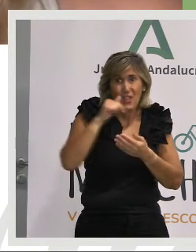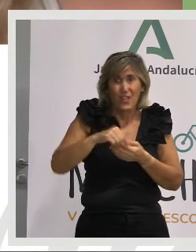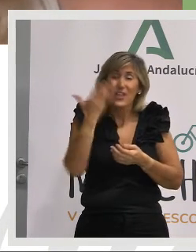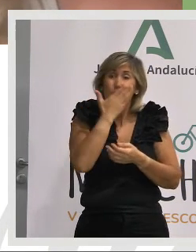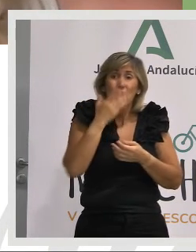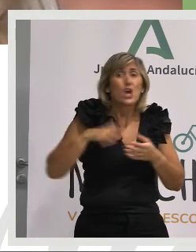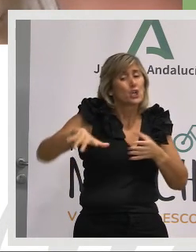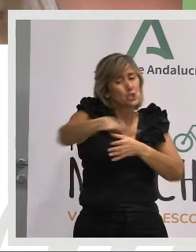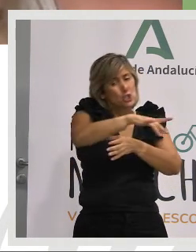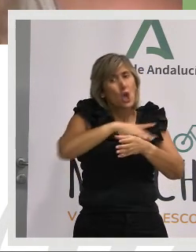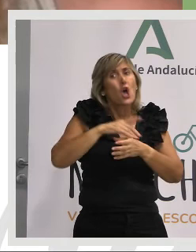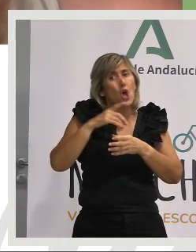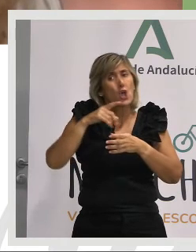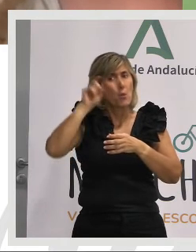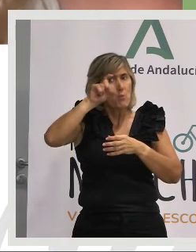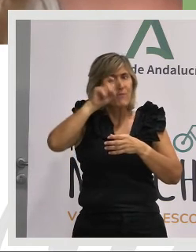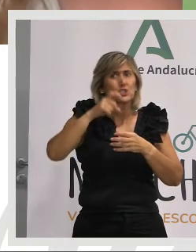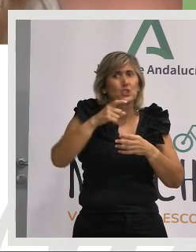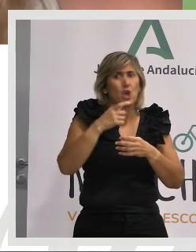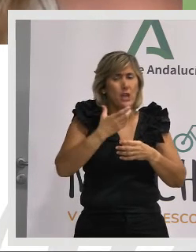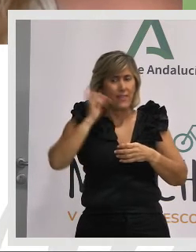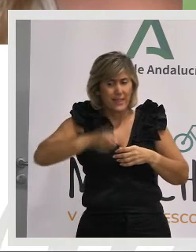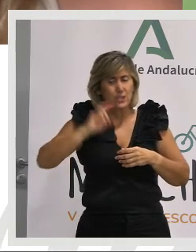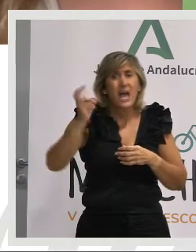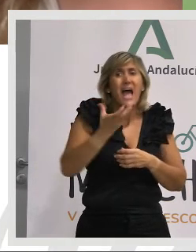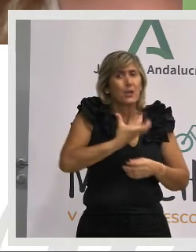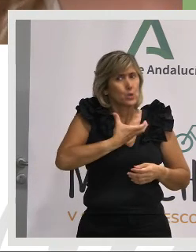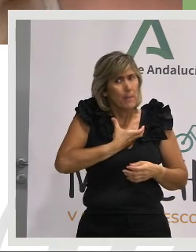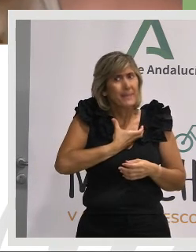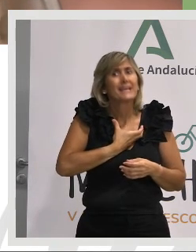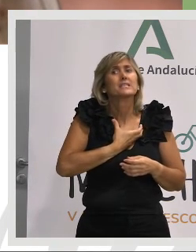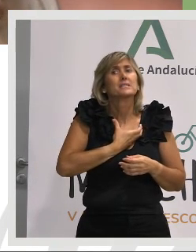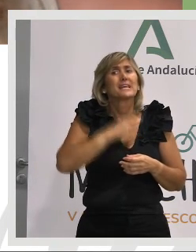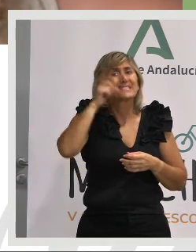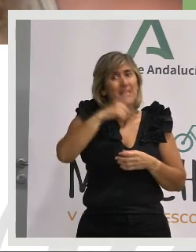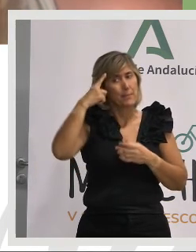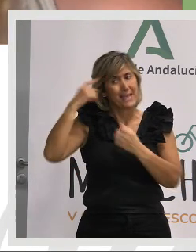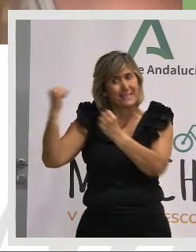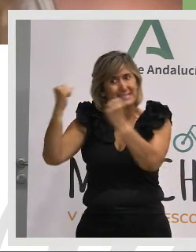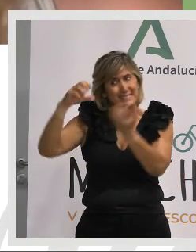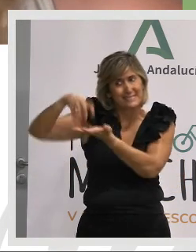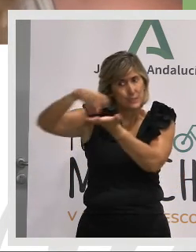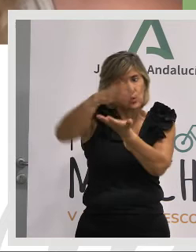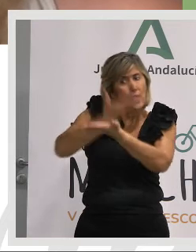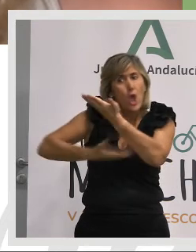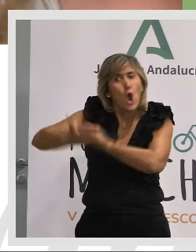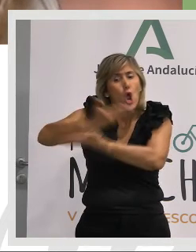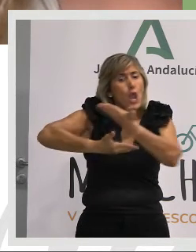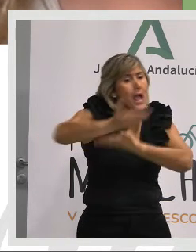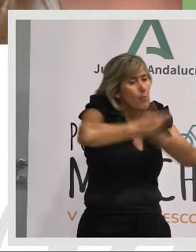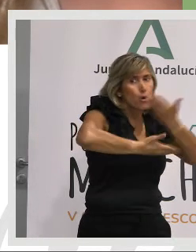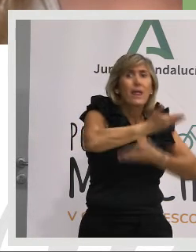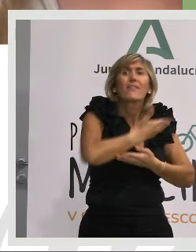de la comunidad educativa, al ayuntamiento, las instituciones locales que colaboraron,